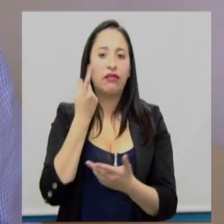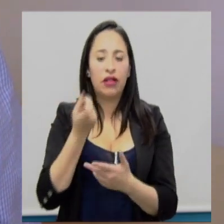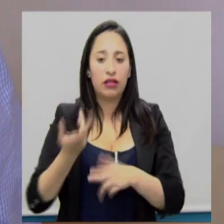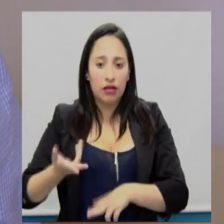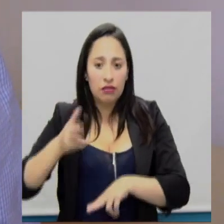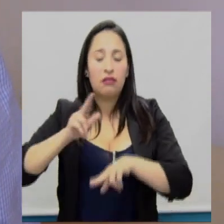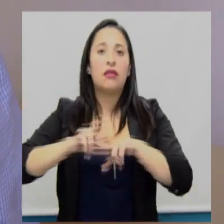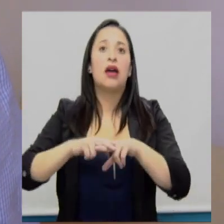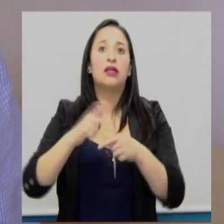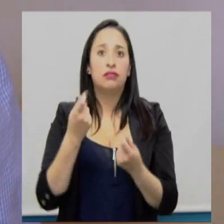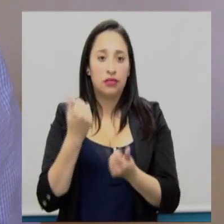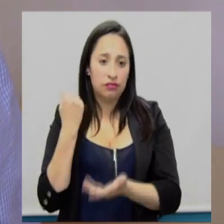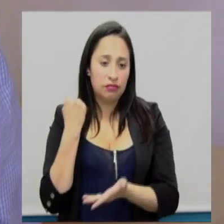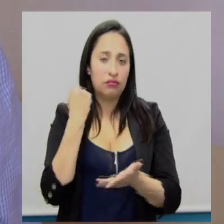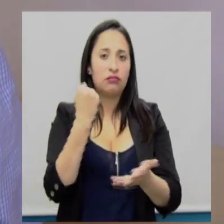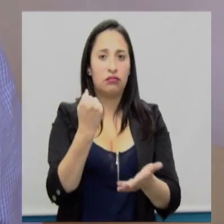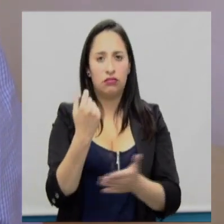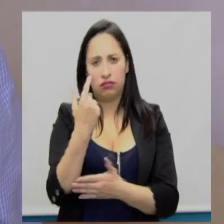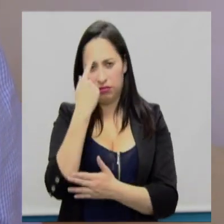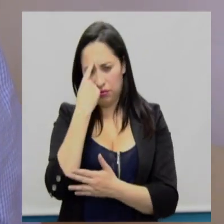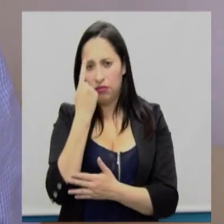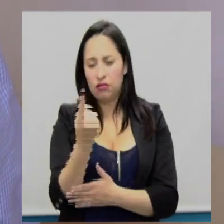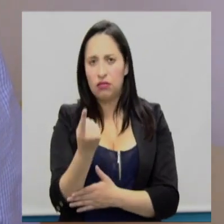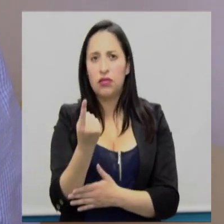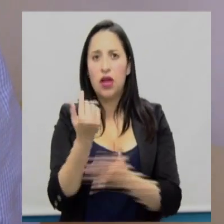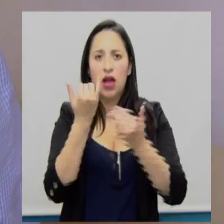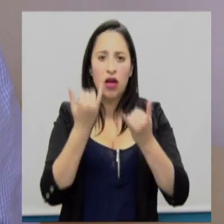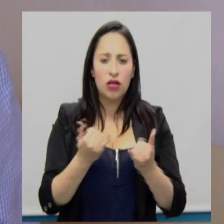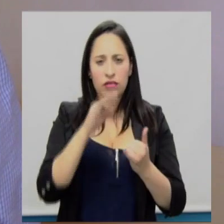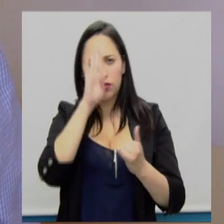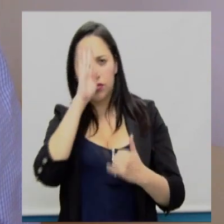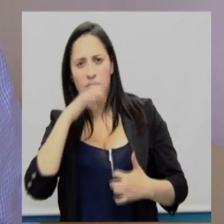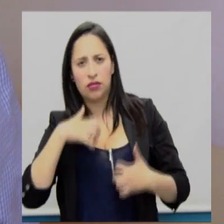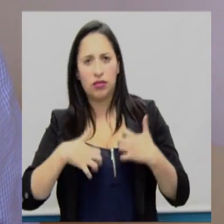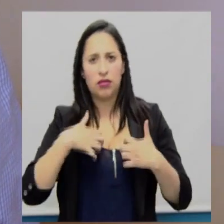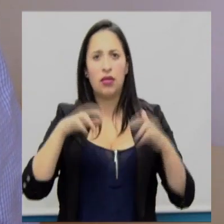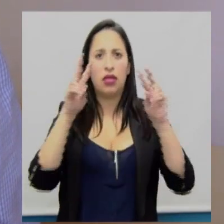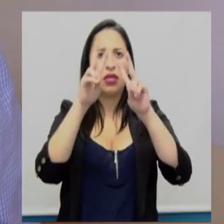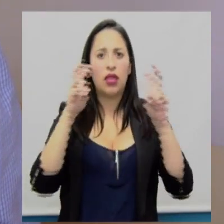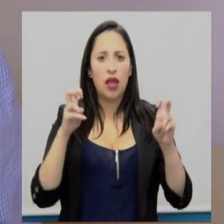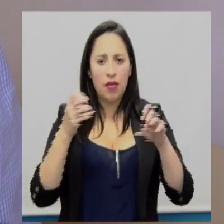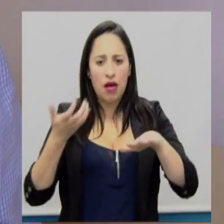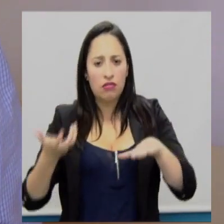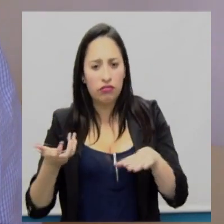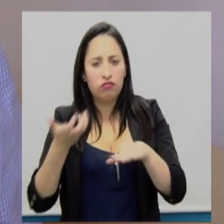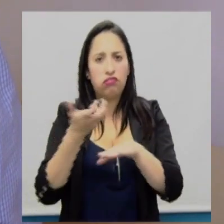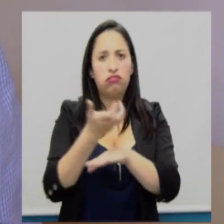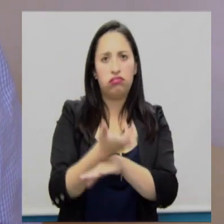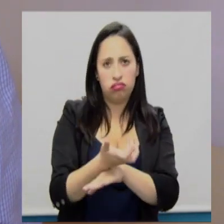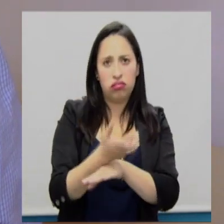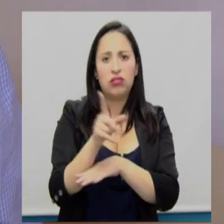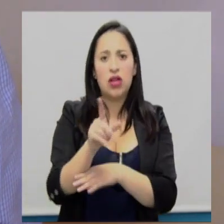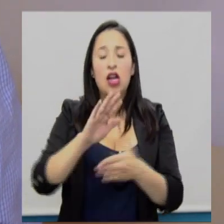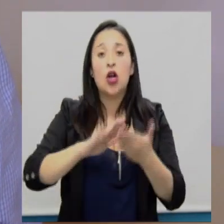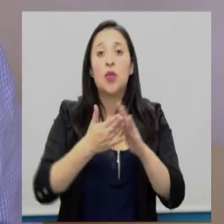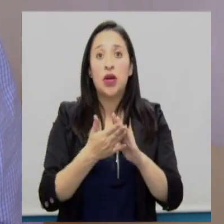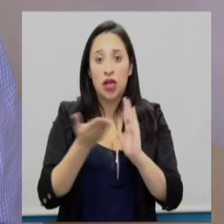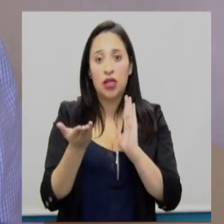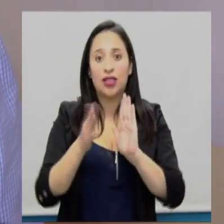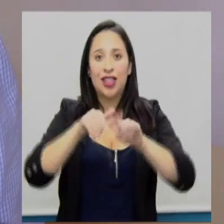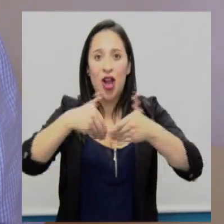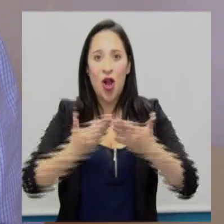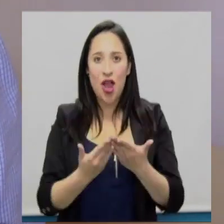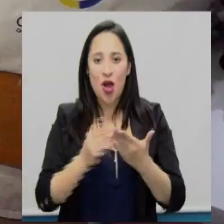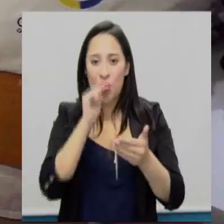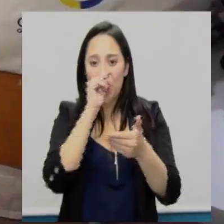eventualmente incrementados o indexados, pues atendiendo que hay unas inquietudes relacionadas con el tema migratorio y con el impacto que generaba en las